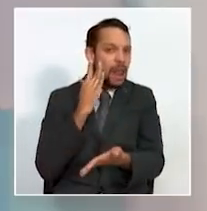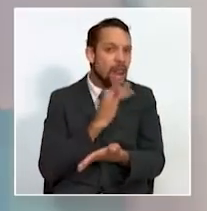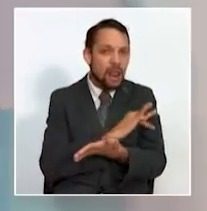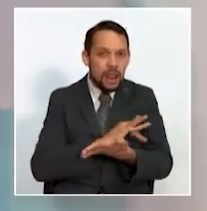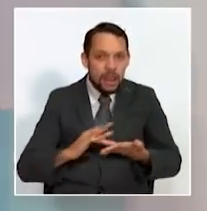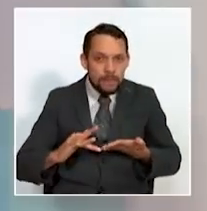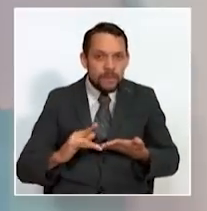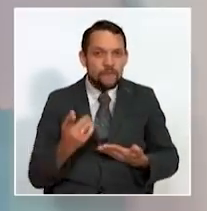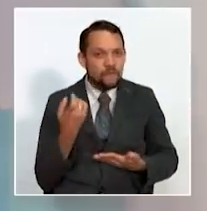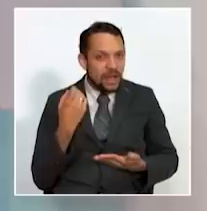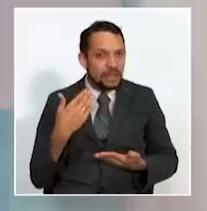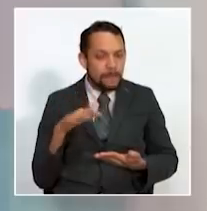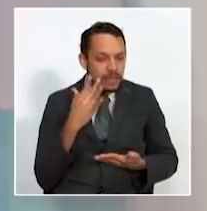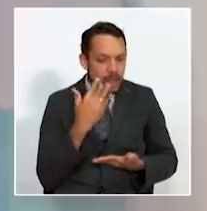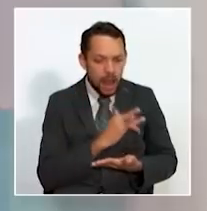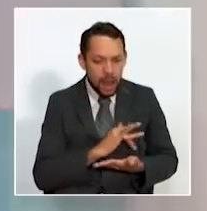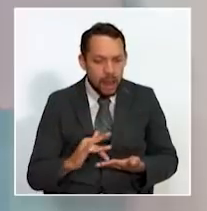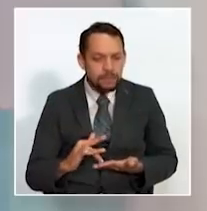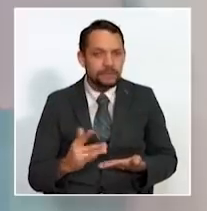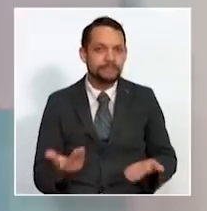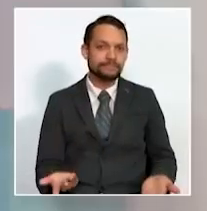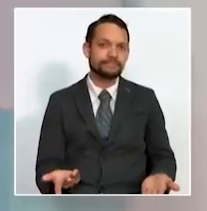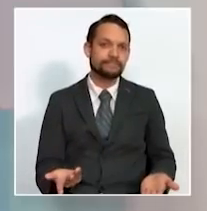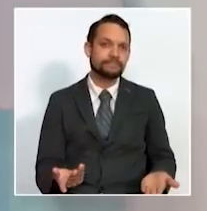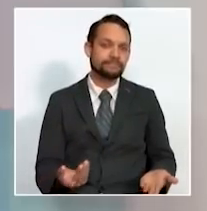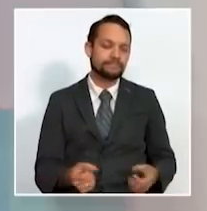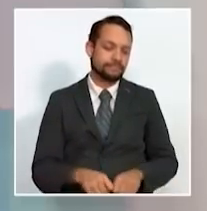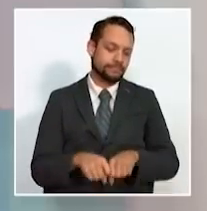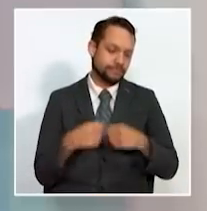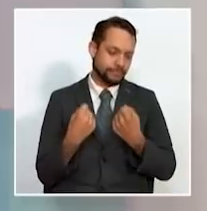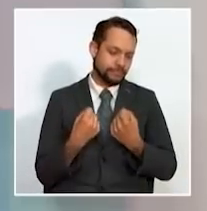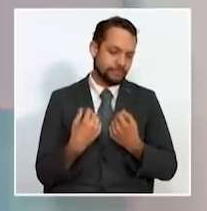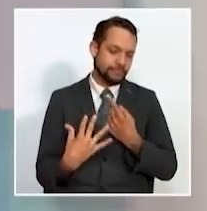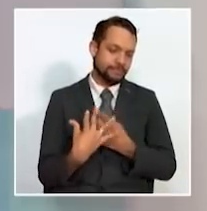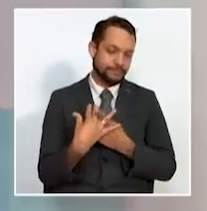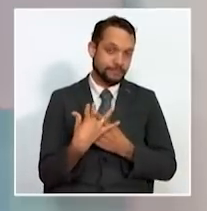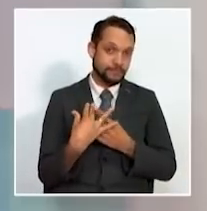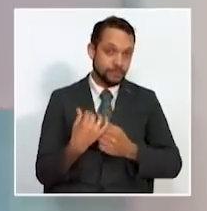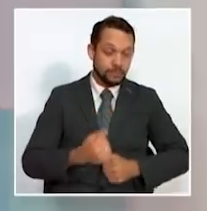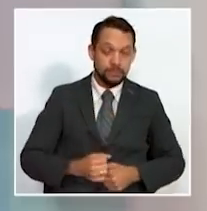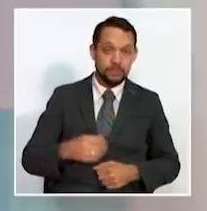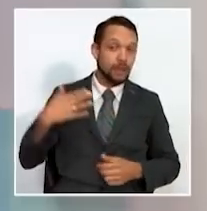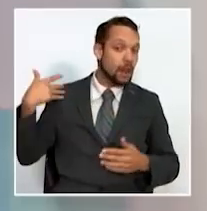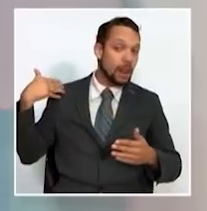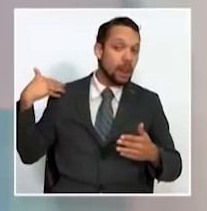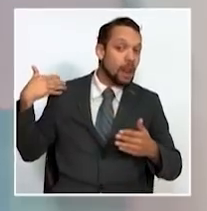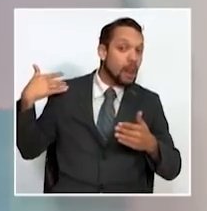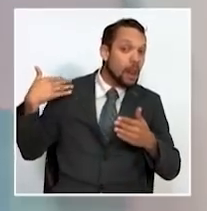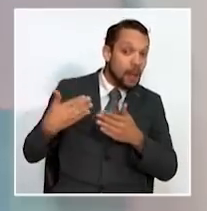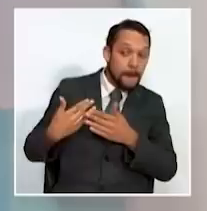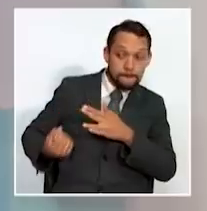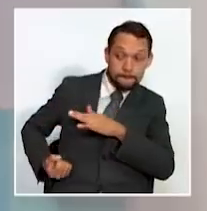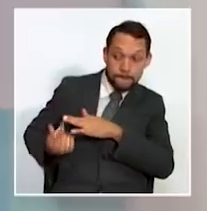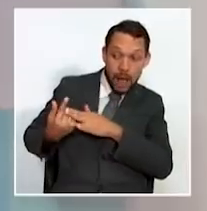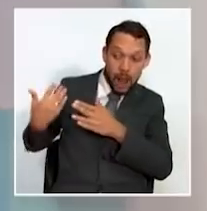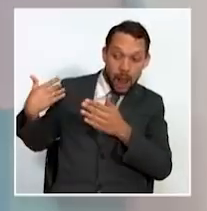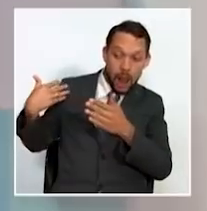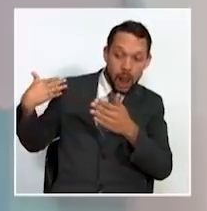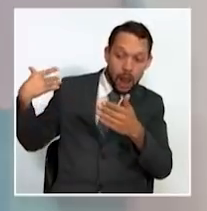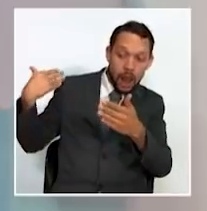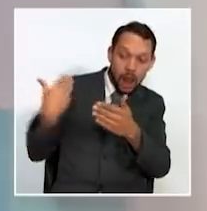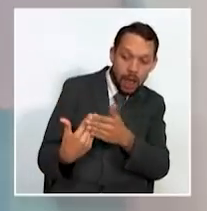hacer? Y llevó eso al proceso de la enfermedad. Un hombre se demora 20 años para hacer una cosa a la noche a la mañana. No, es